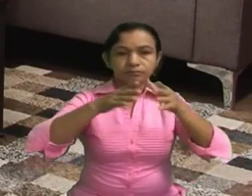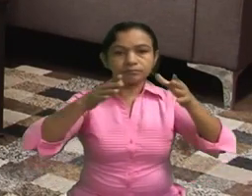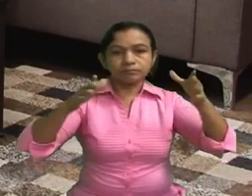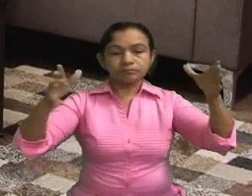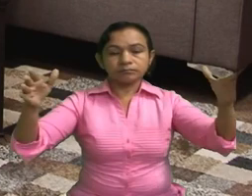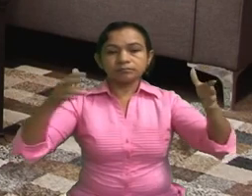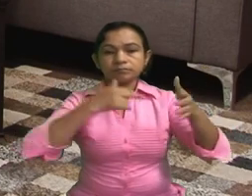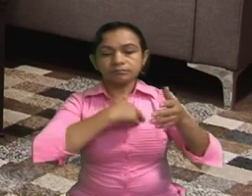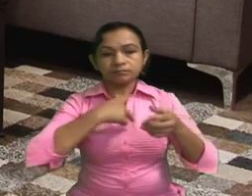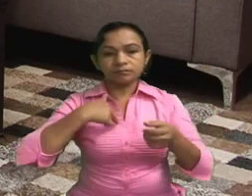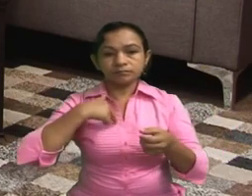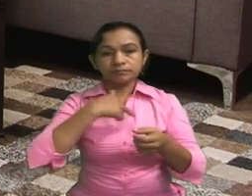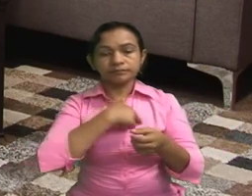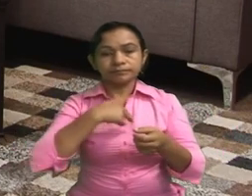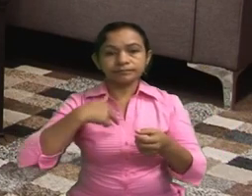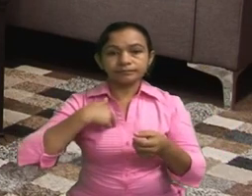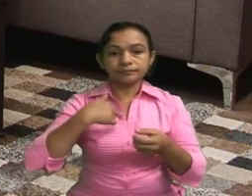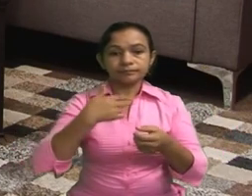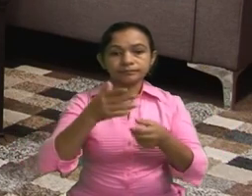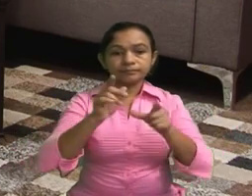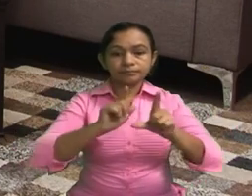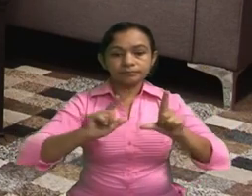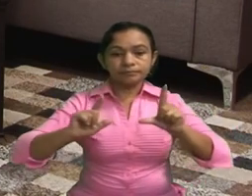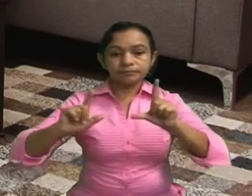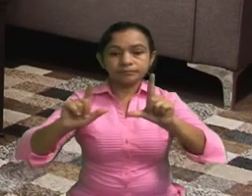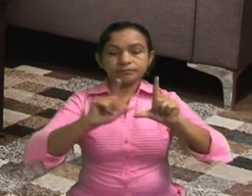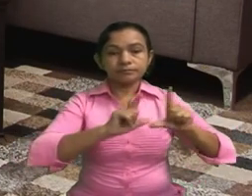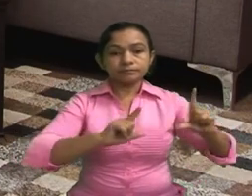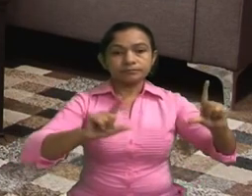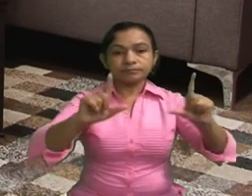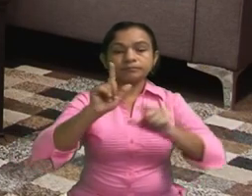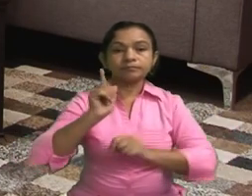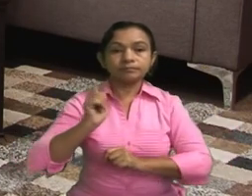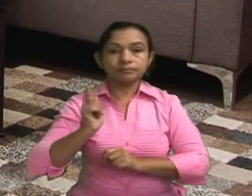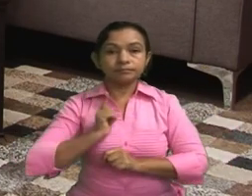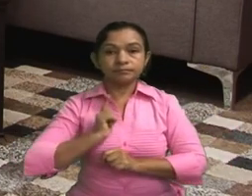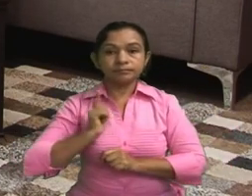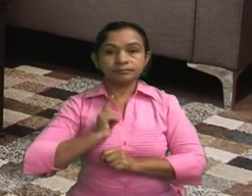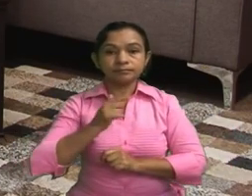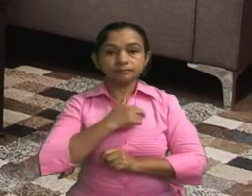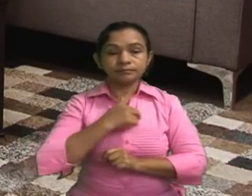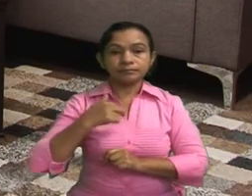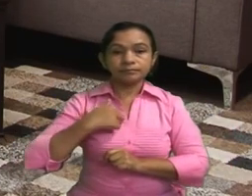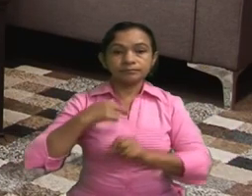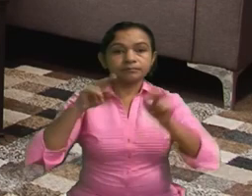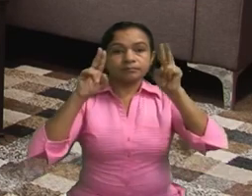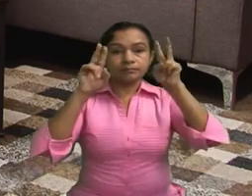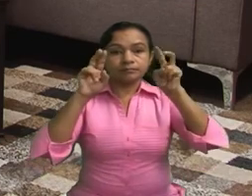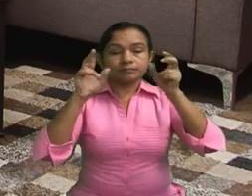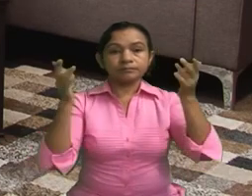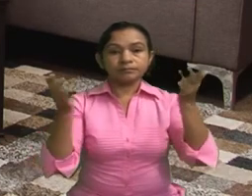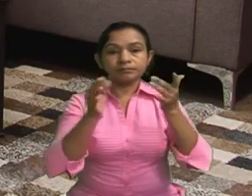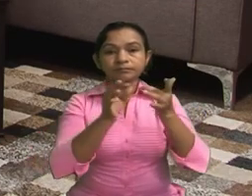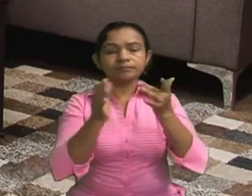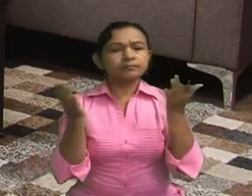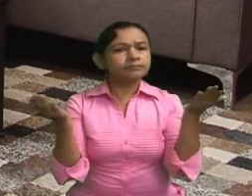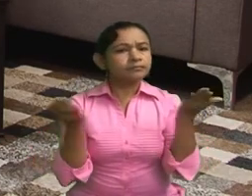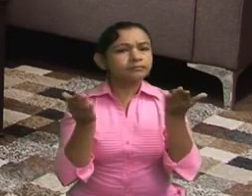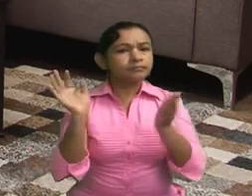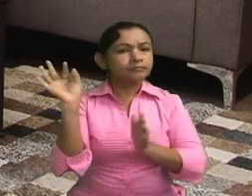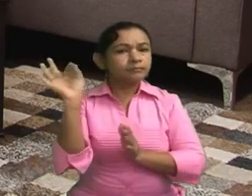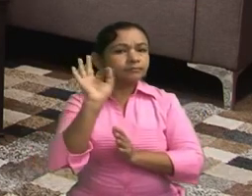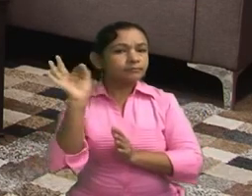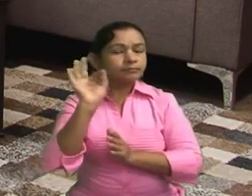ir restaurando las áreas que en este momento están sufriendo algunos cambios. Por ejemplo, ¿de qué manera se